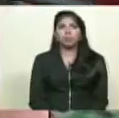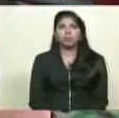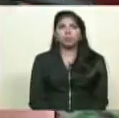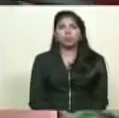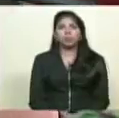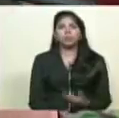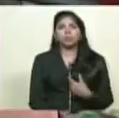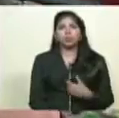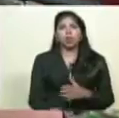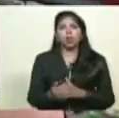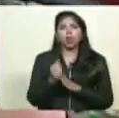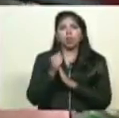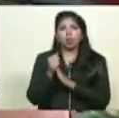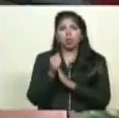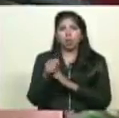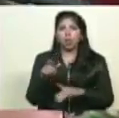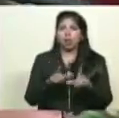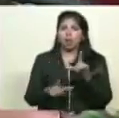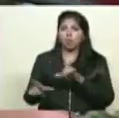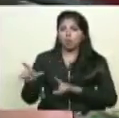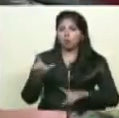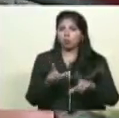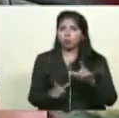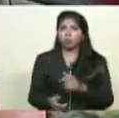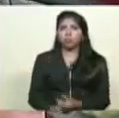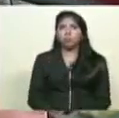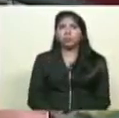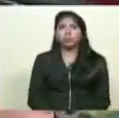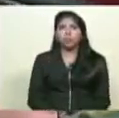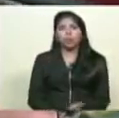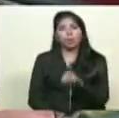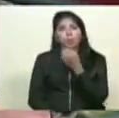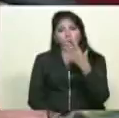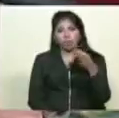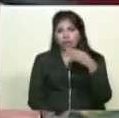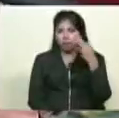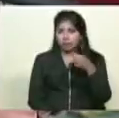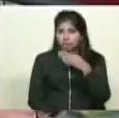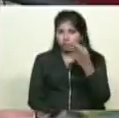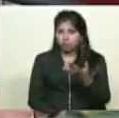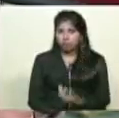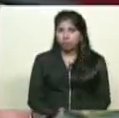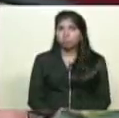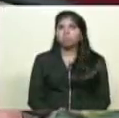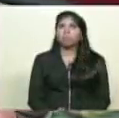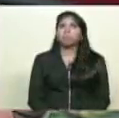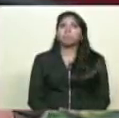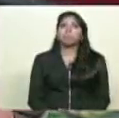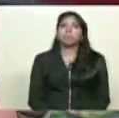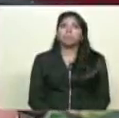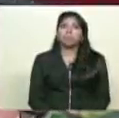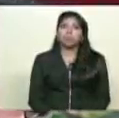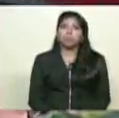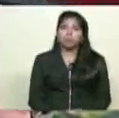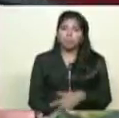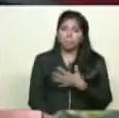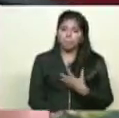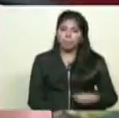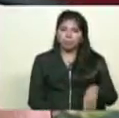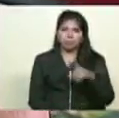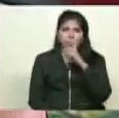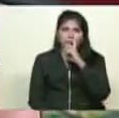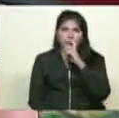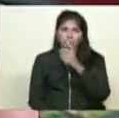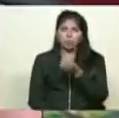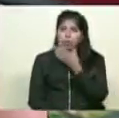CPT de Laboratorios Calo. Bienvenida. Muy buenas tardes, señor presidente Maduro, en unión de su equipo. Y muy